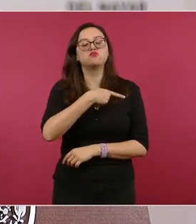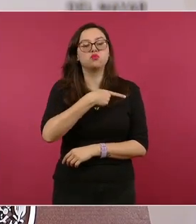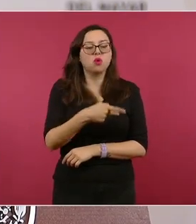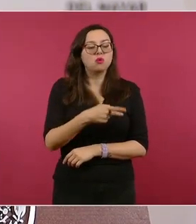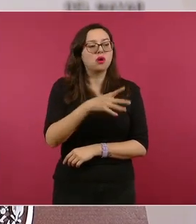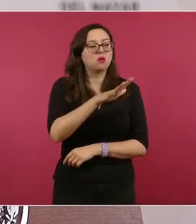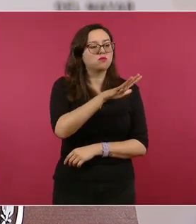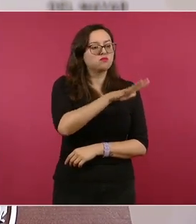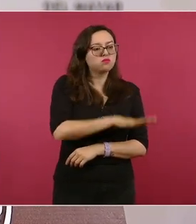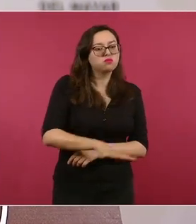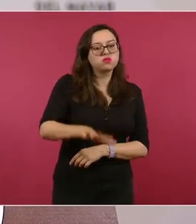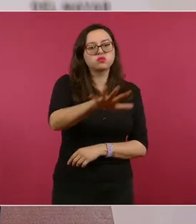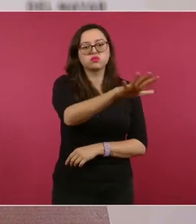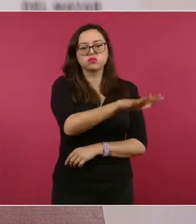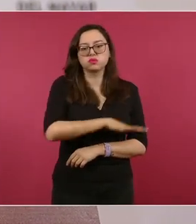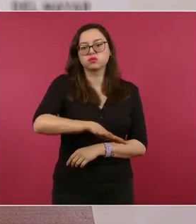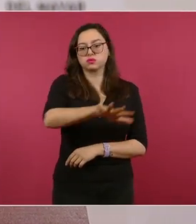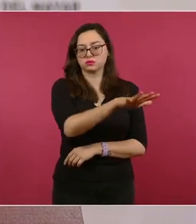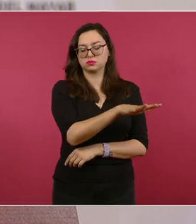de